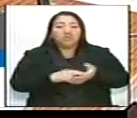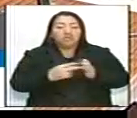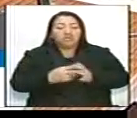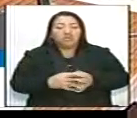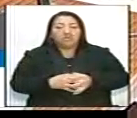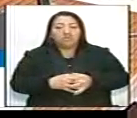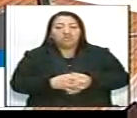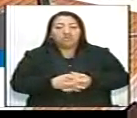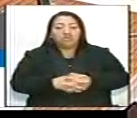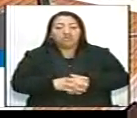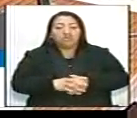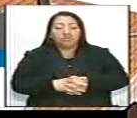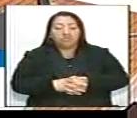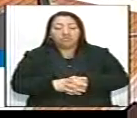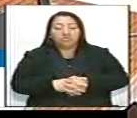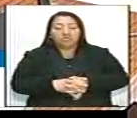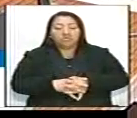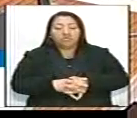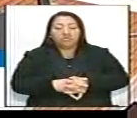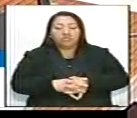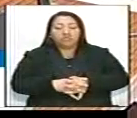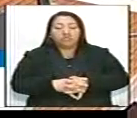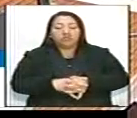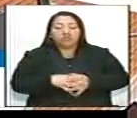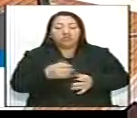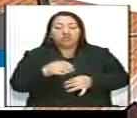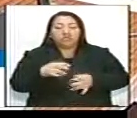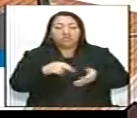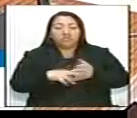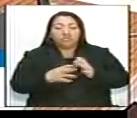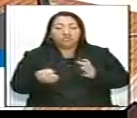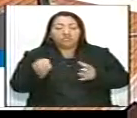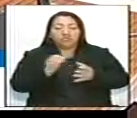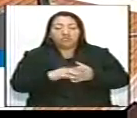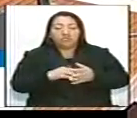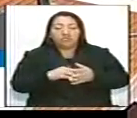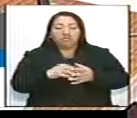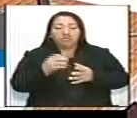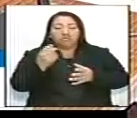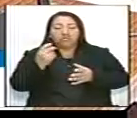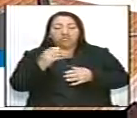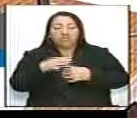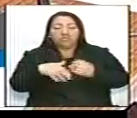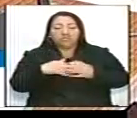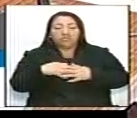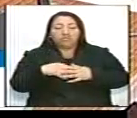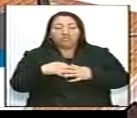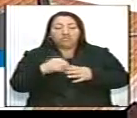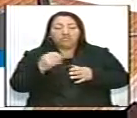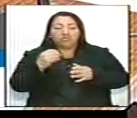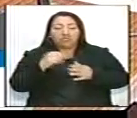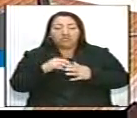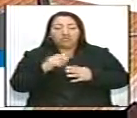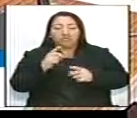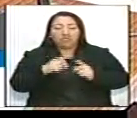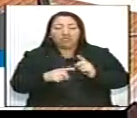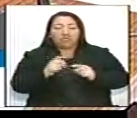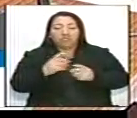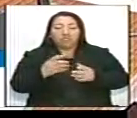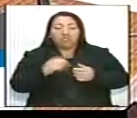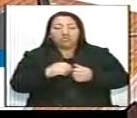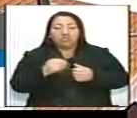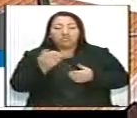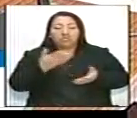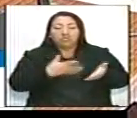Y nos han conllevado diferentes reuniones, incluso reuniones ministeriales para resolver, y ahí se optó algunas opciones como la orden